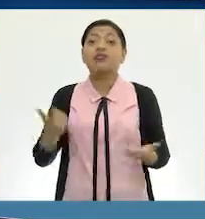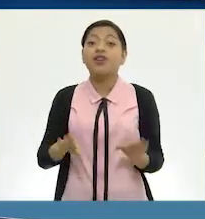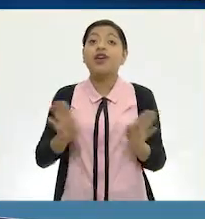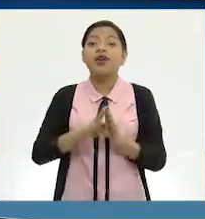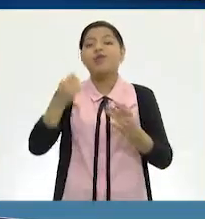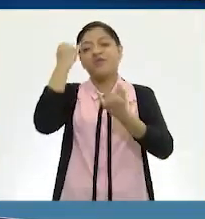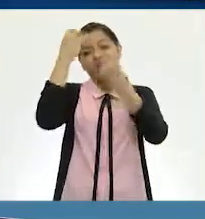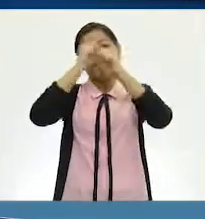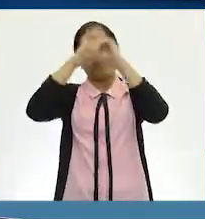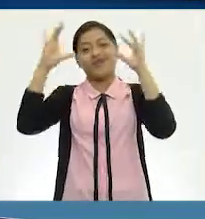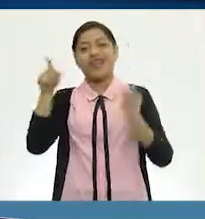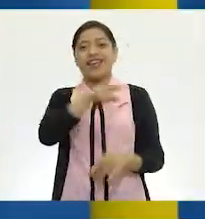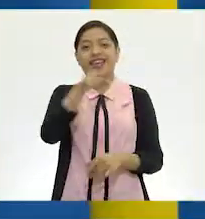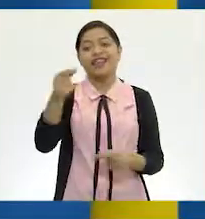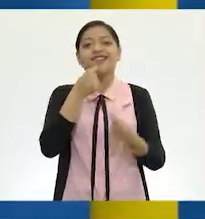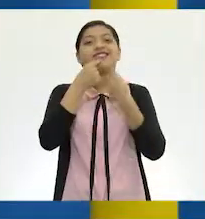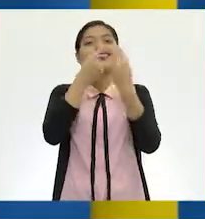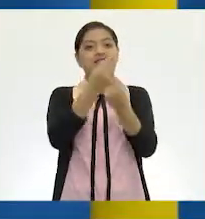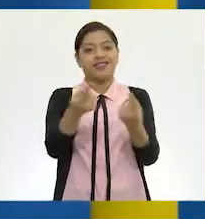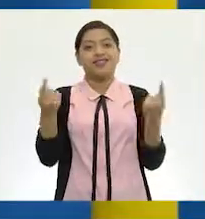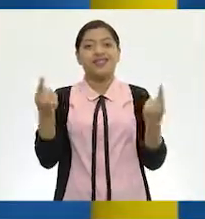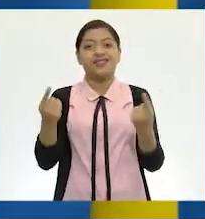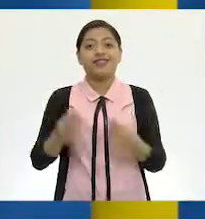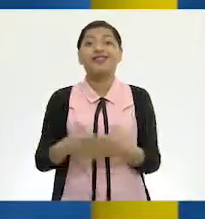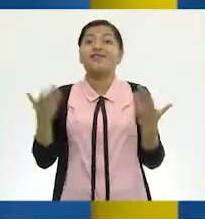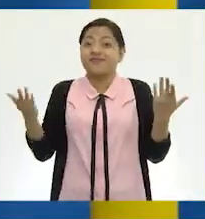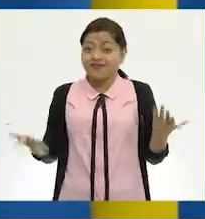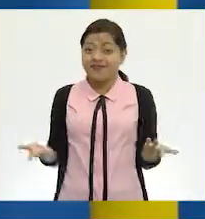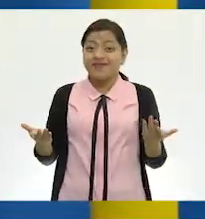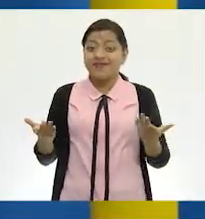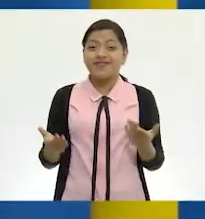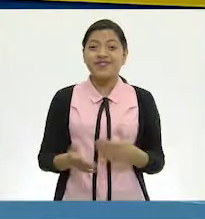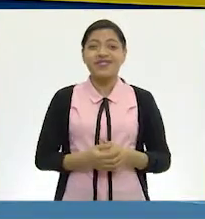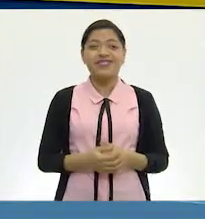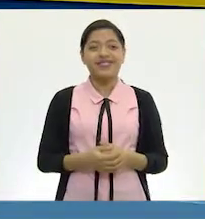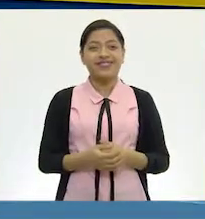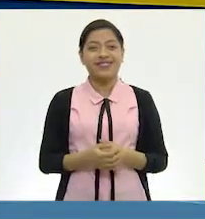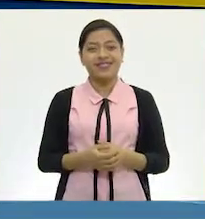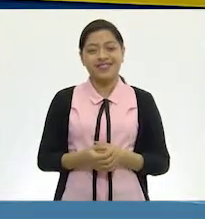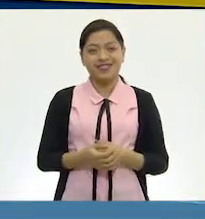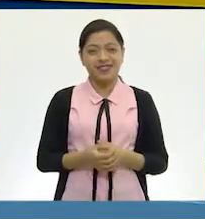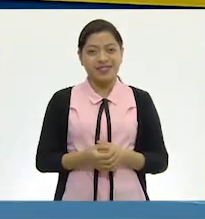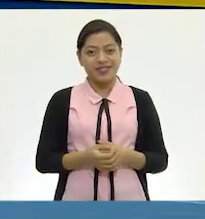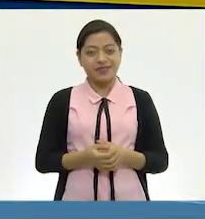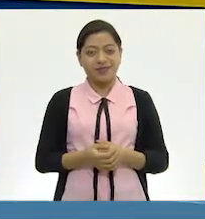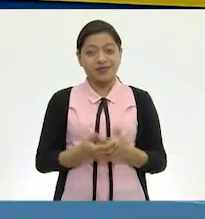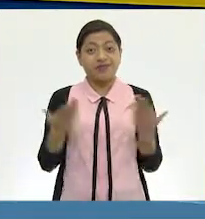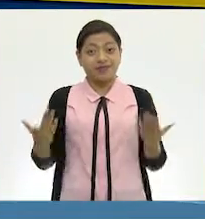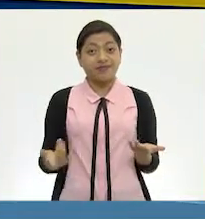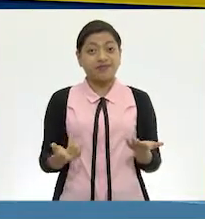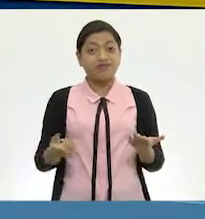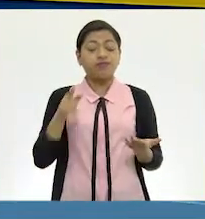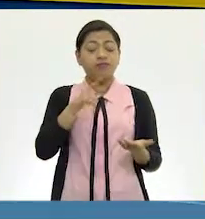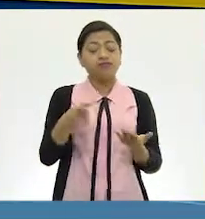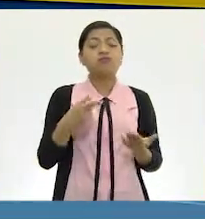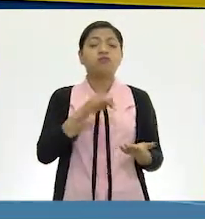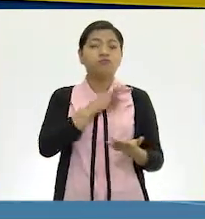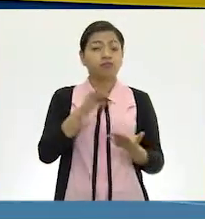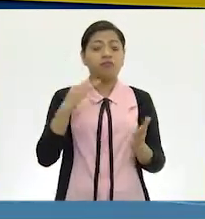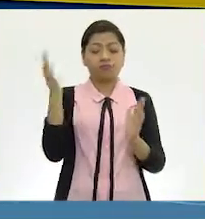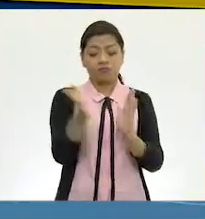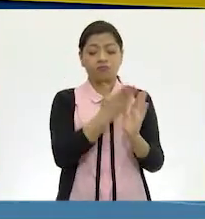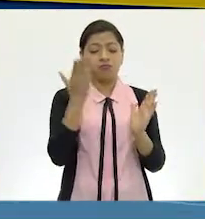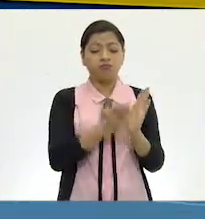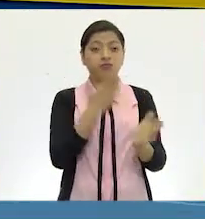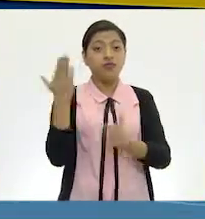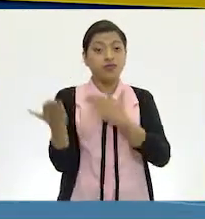la imaginación de los niños. ¿Qué tal que nuestros amigos también estudian una lectura de su libro de